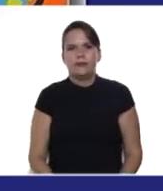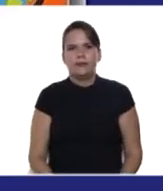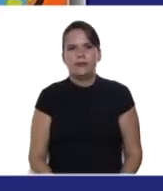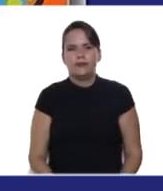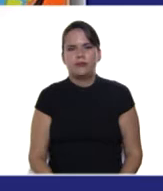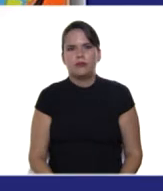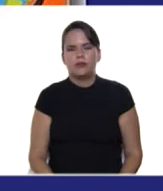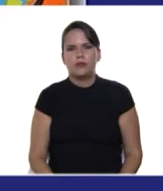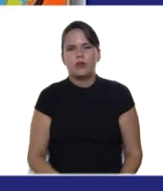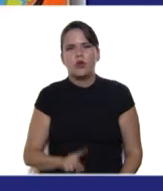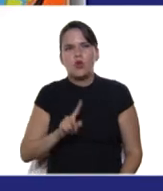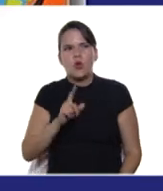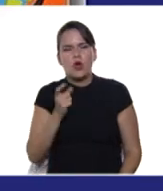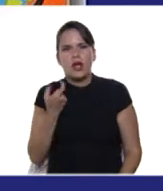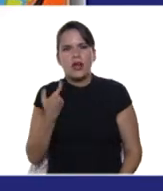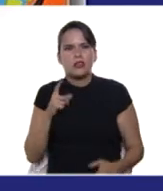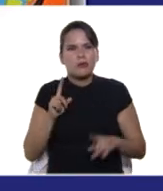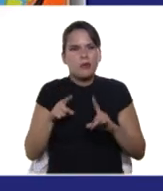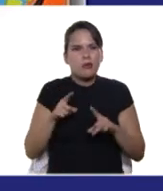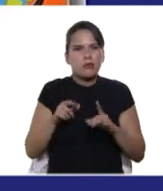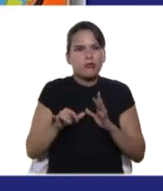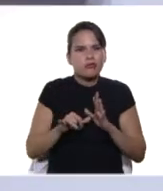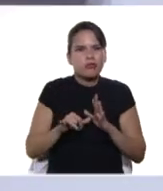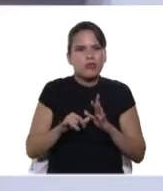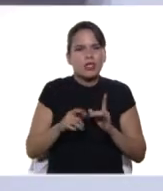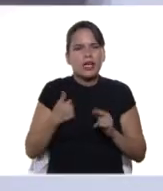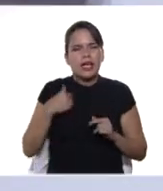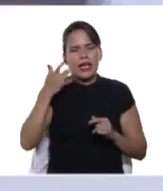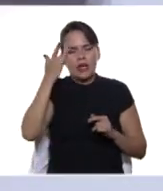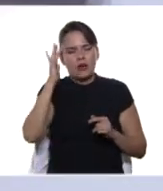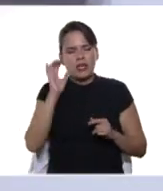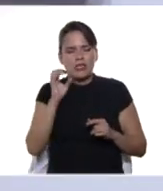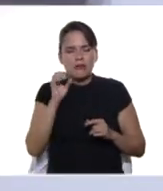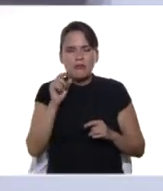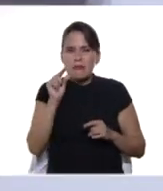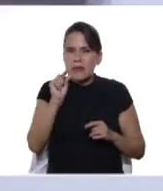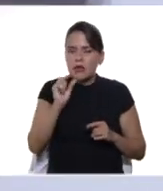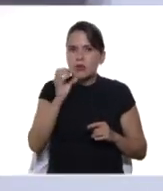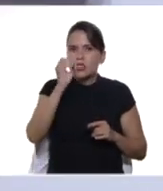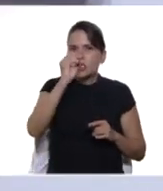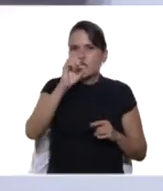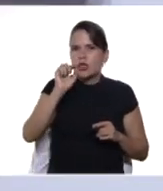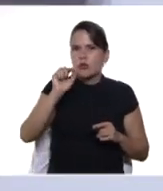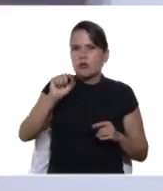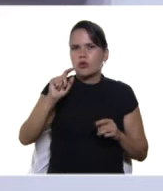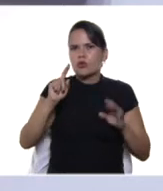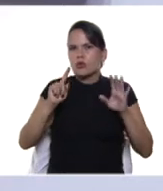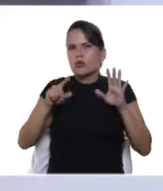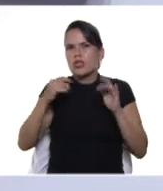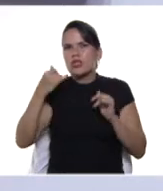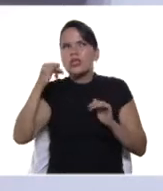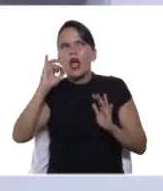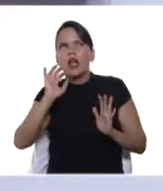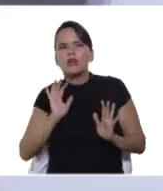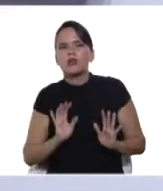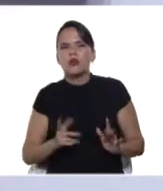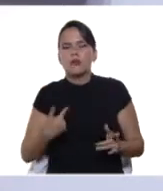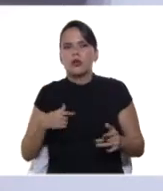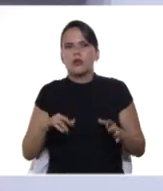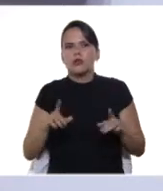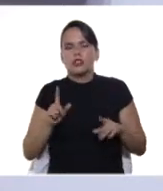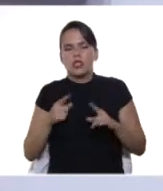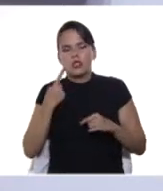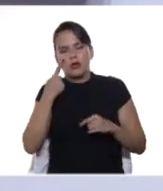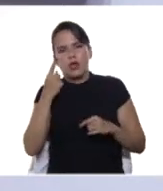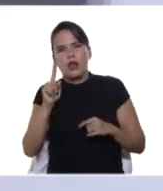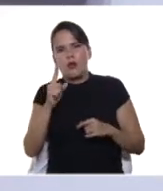Este 1 grado está aproximado porque de hecho es menos, es 0.6 y algo, pero se aproximó a 1 grado como para hacer